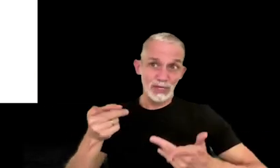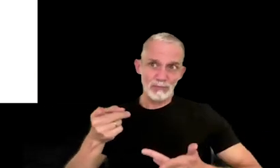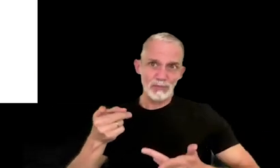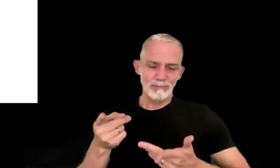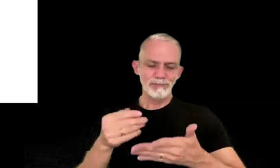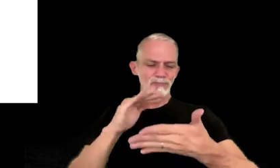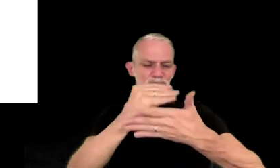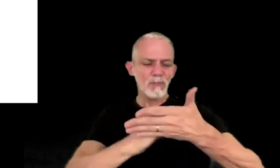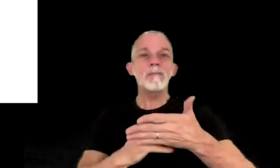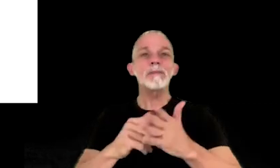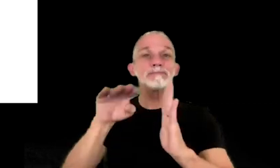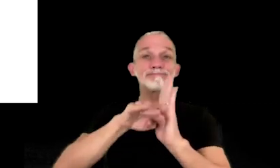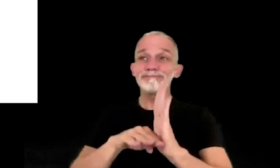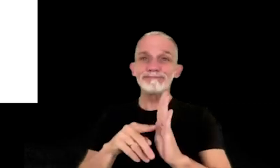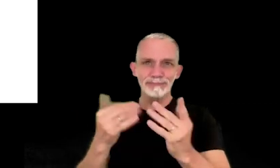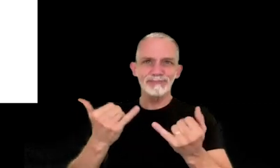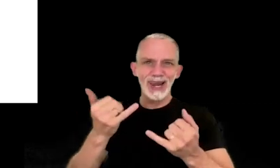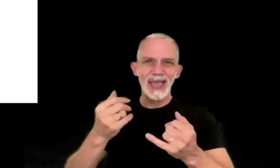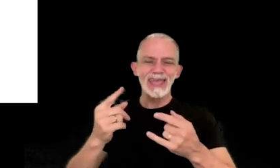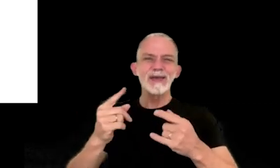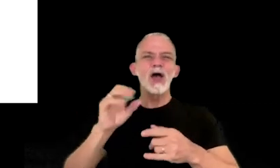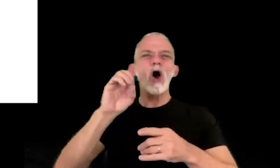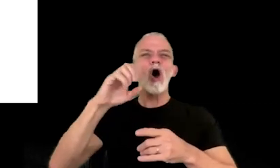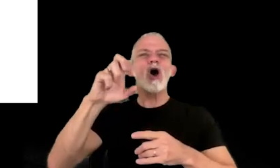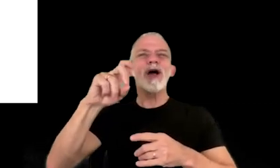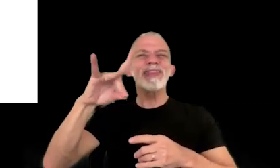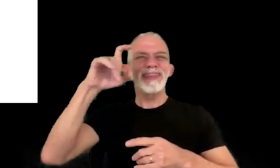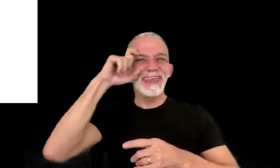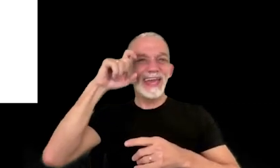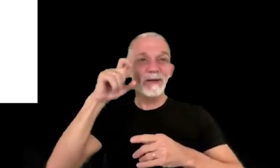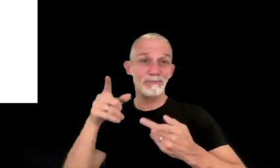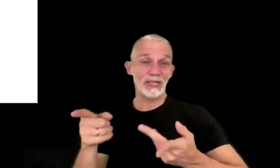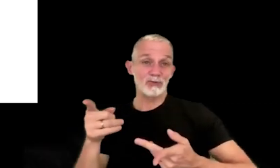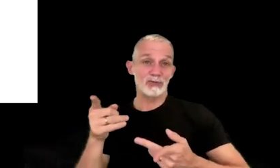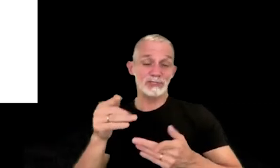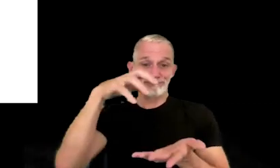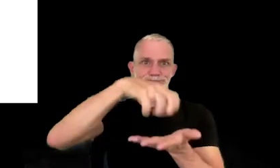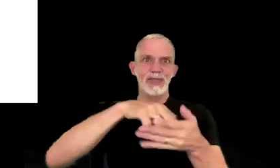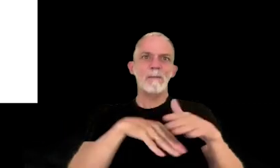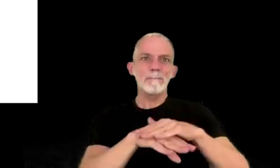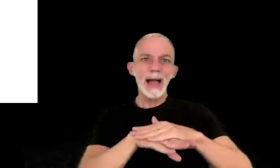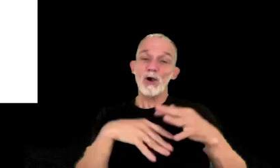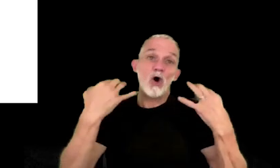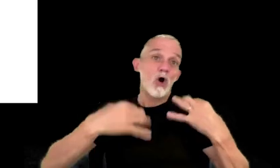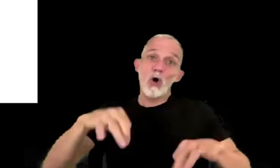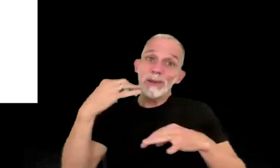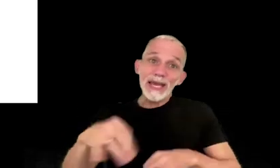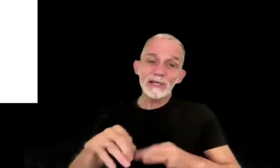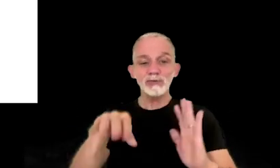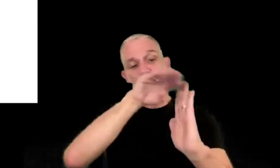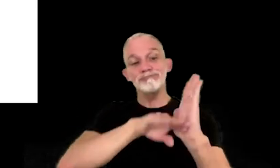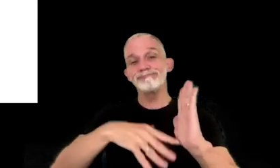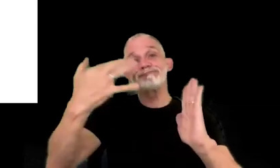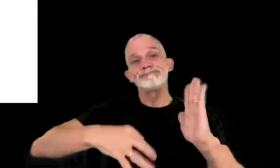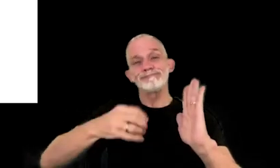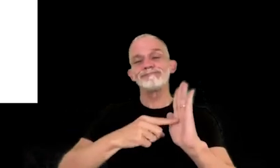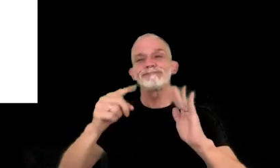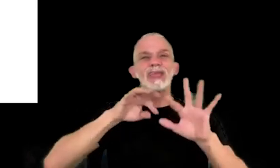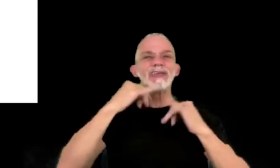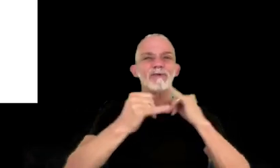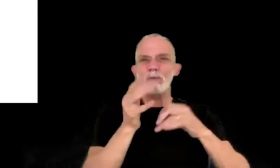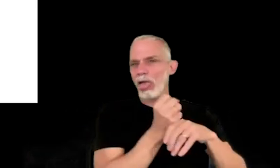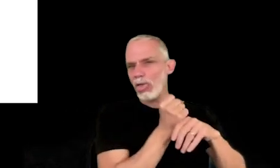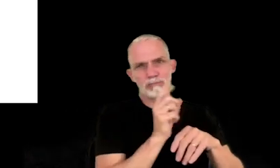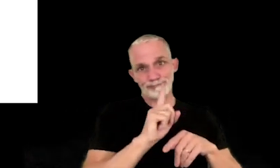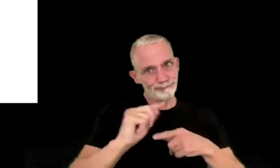las normas dispuestas por la OCDE, la entidad está obligada a cumplir con ese régimen